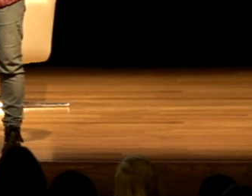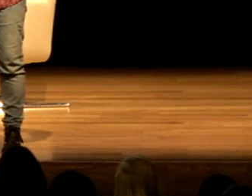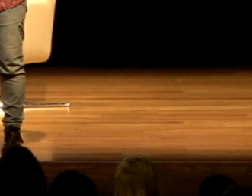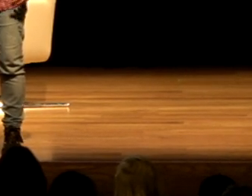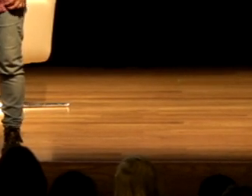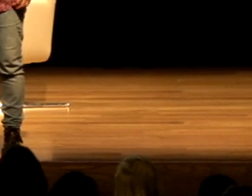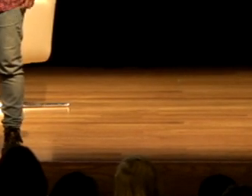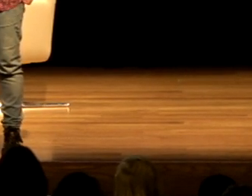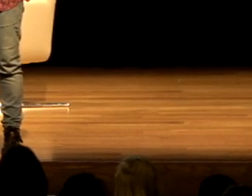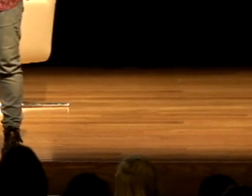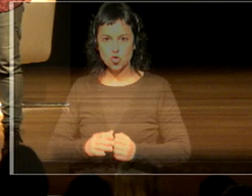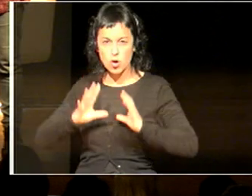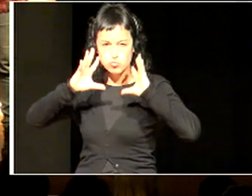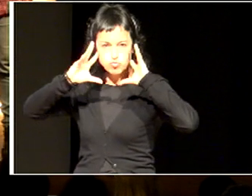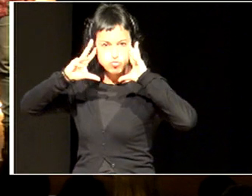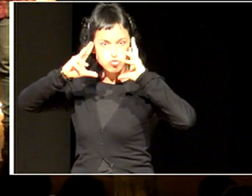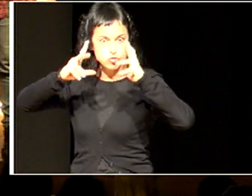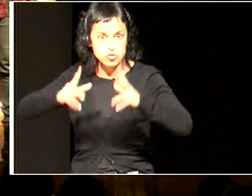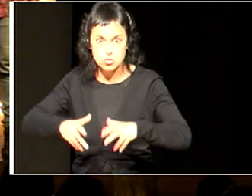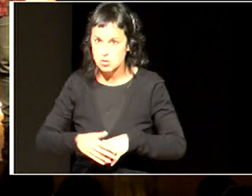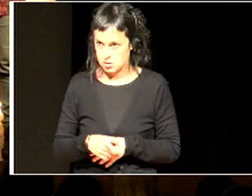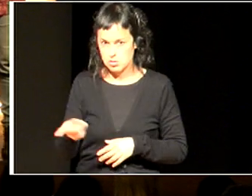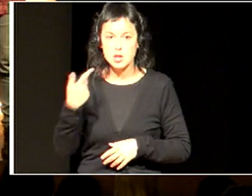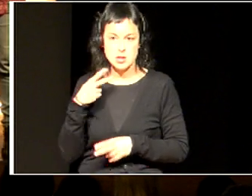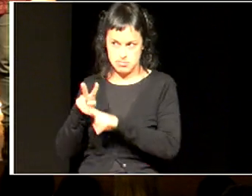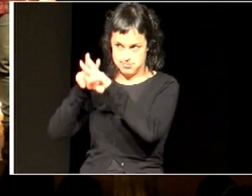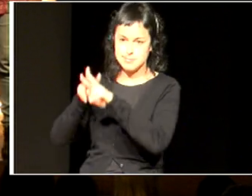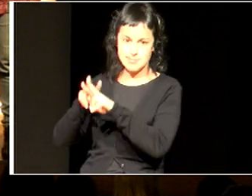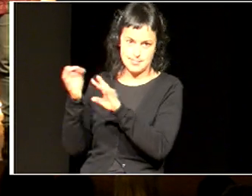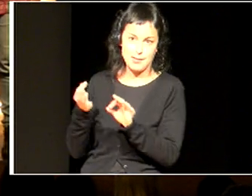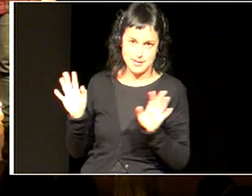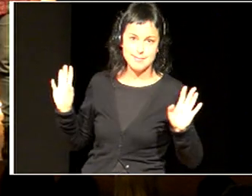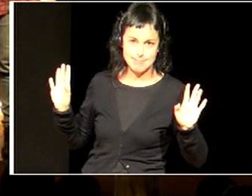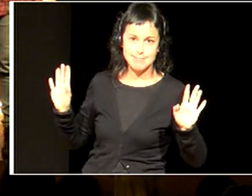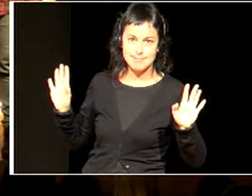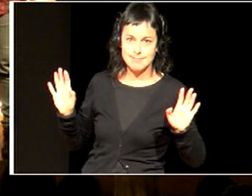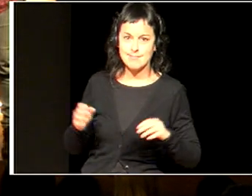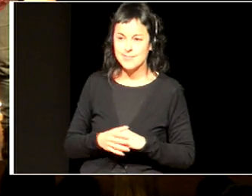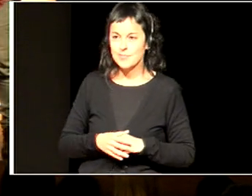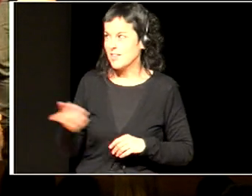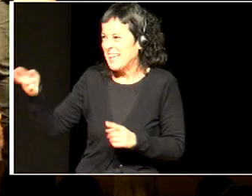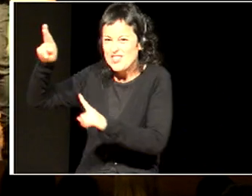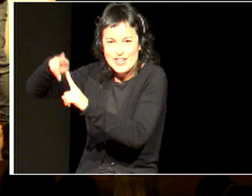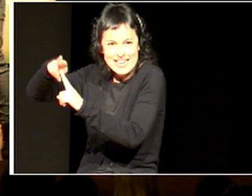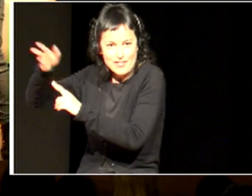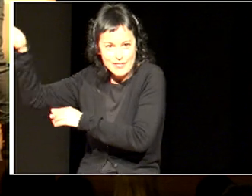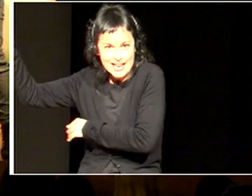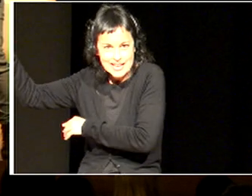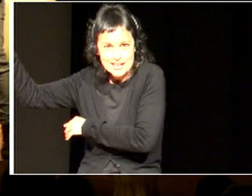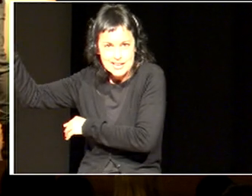y la ira le puede ese hombre tiene que hacérselo mirar no puede ser que sea un referente eso de un